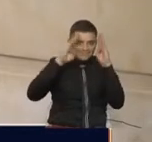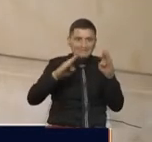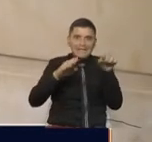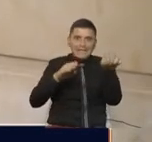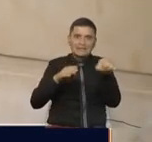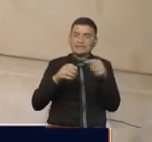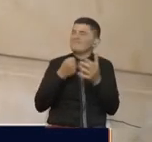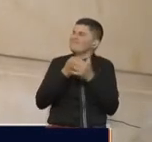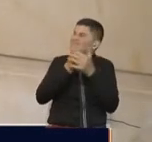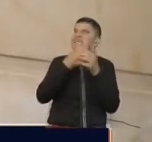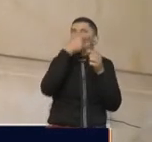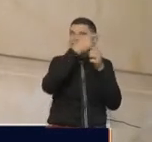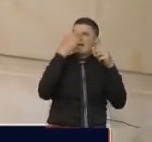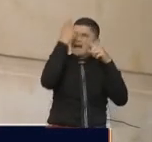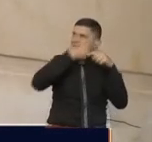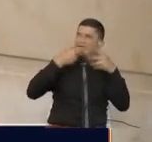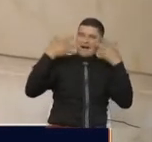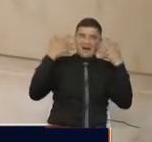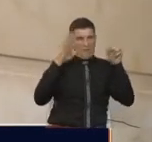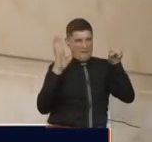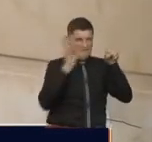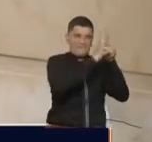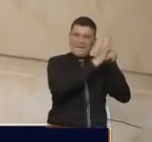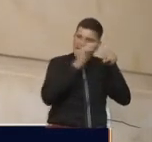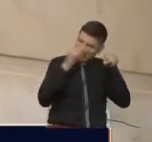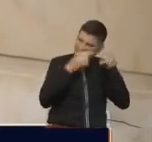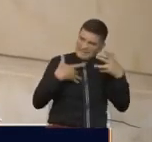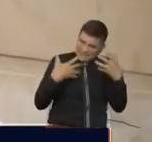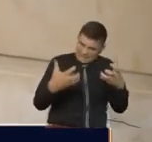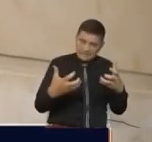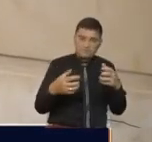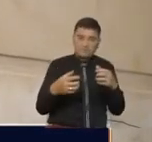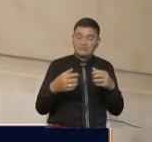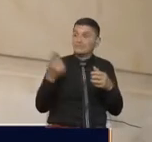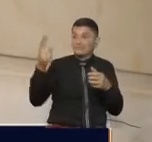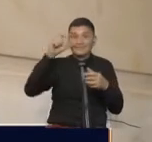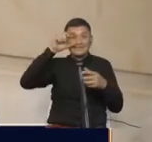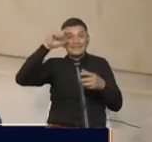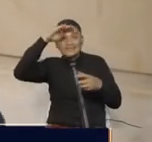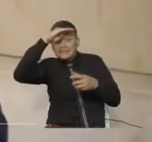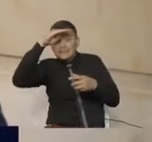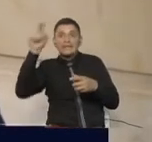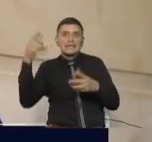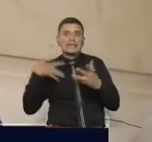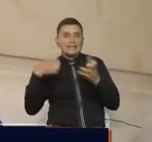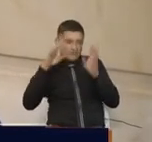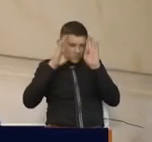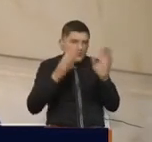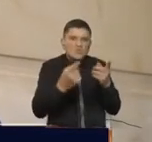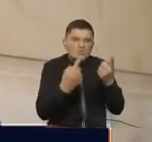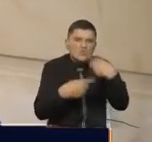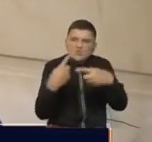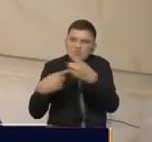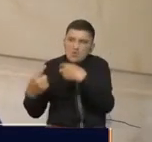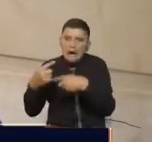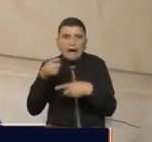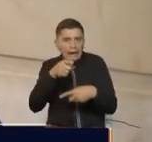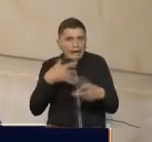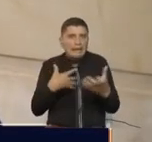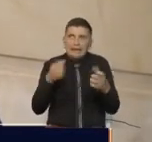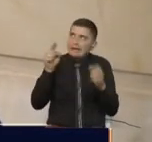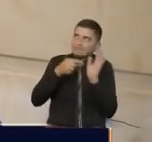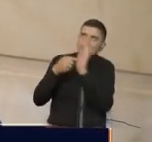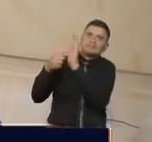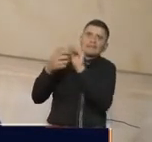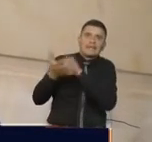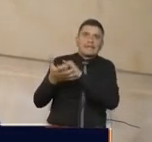es que cierren Caraegato y este es un gobierno que ha dicho el presidente Gustavo Petro que quiere escuchar el clamor de la gente. Y la gente en